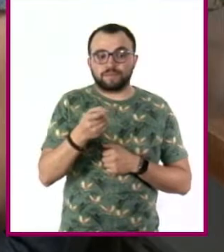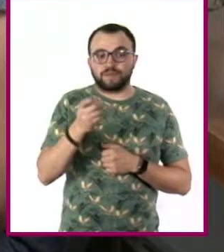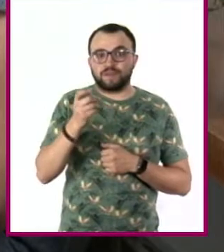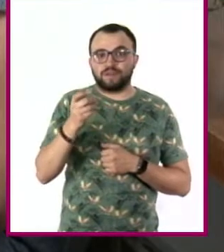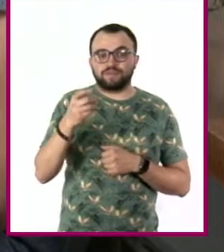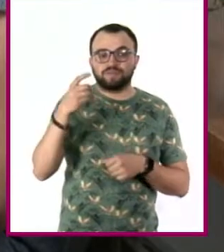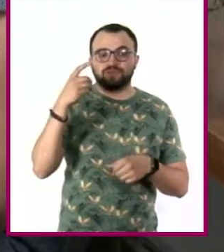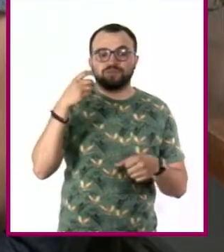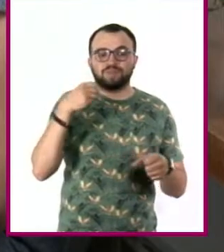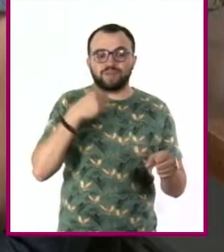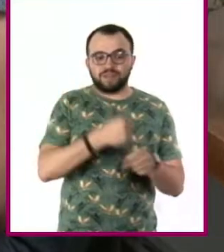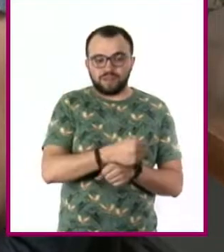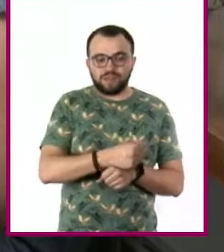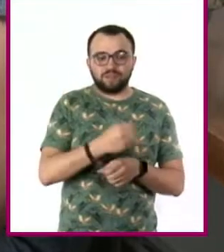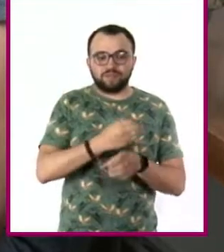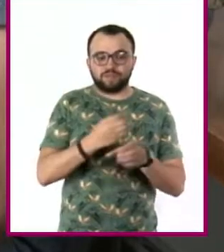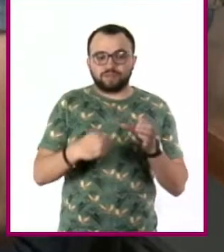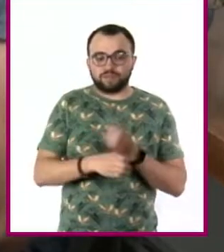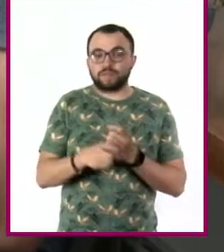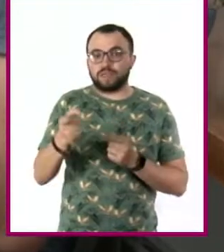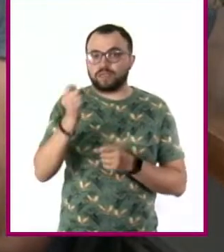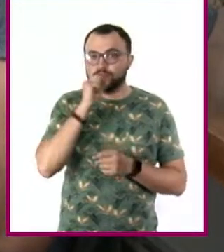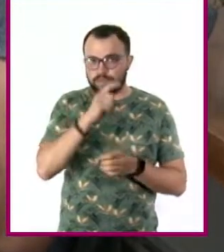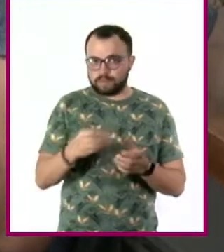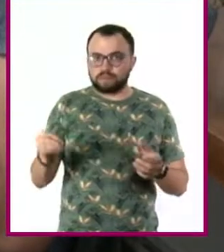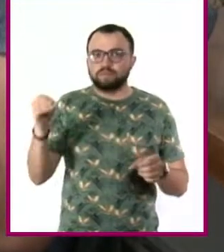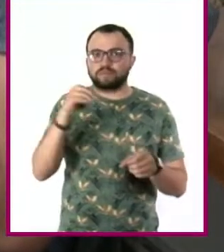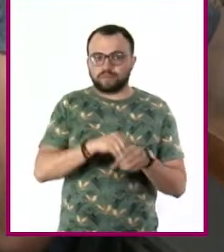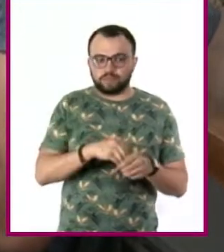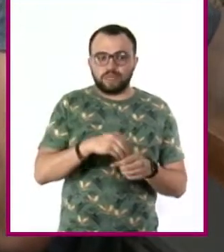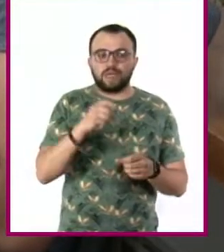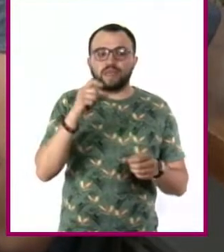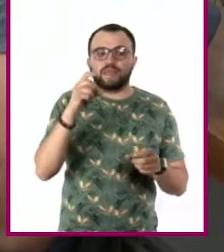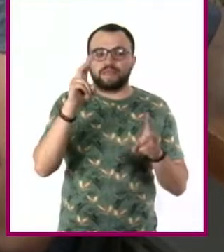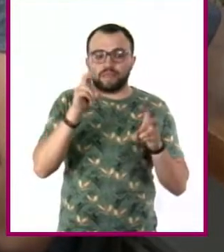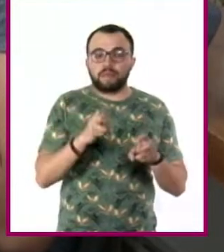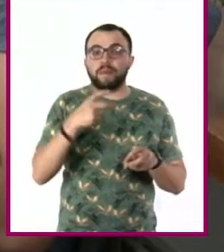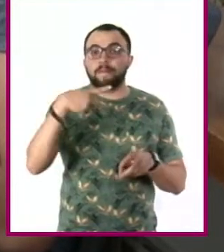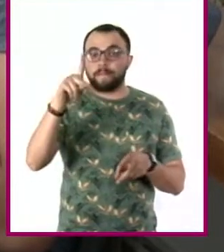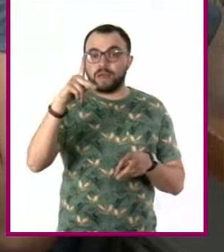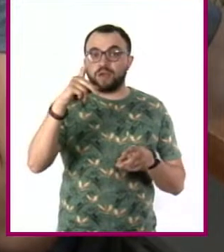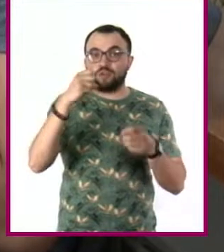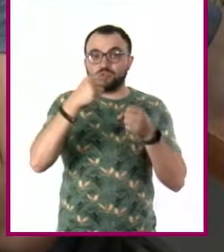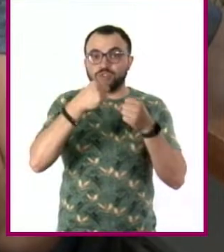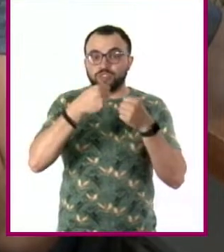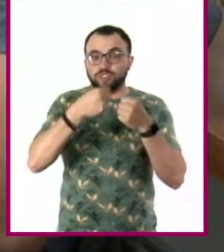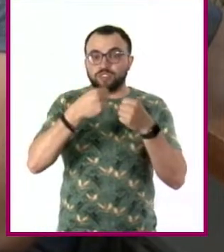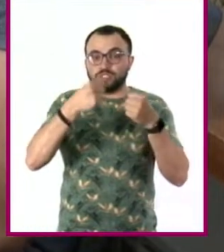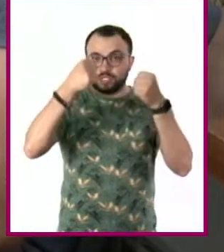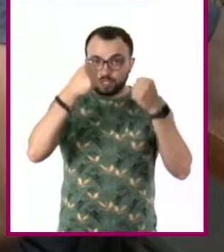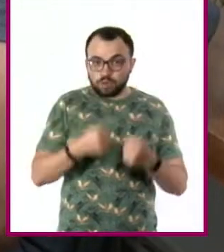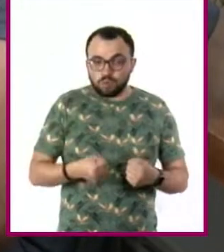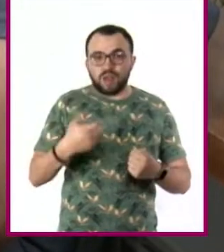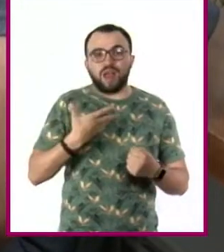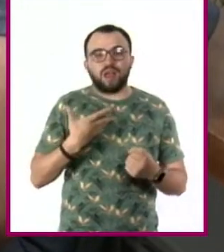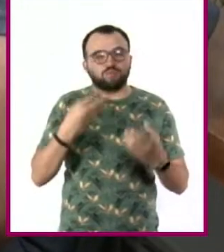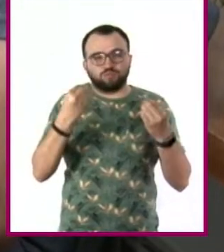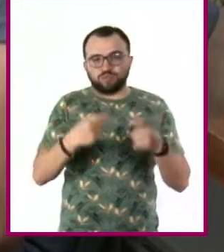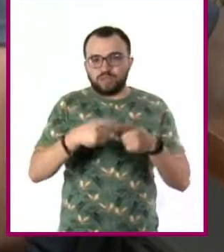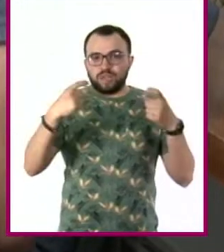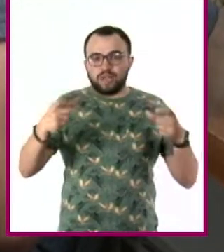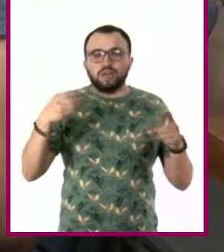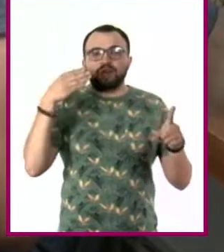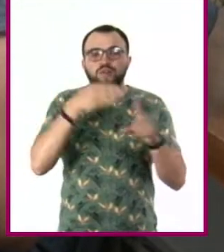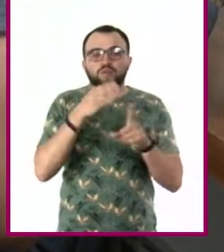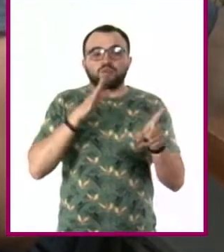la delincuencia o violencia cabe en nuestro tema. Pero la seguridad abarca muchas dimensiones. En lo específico, la que